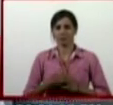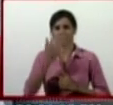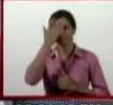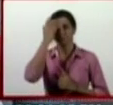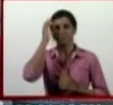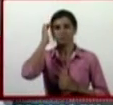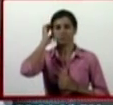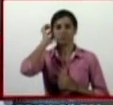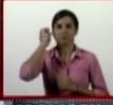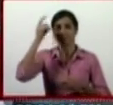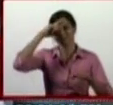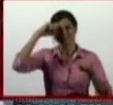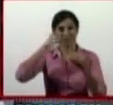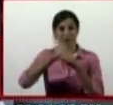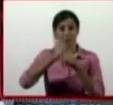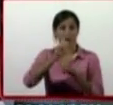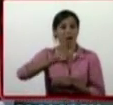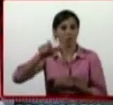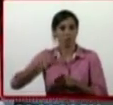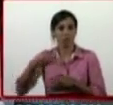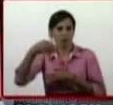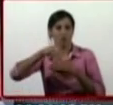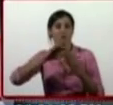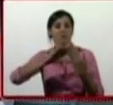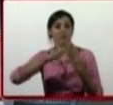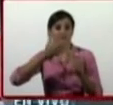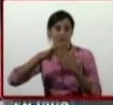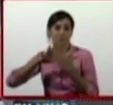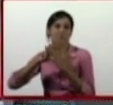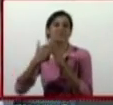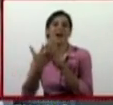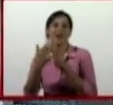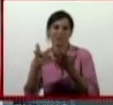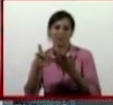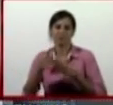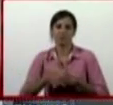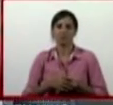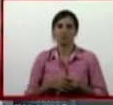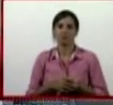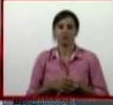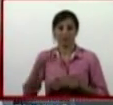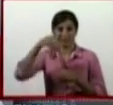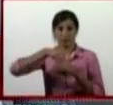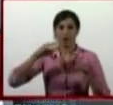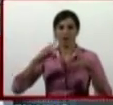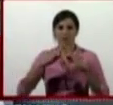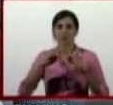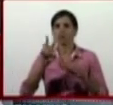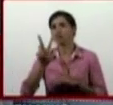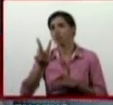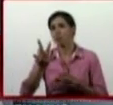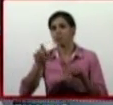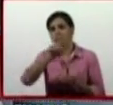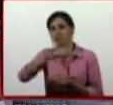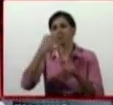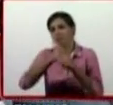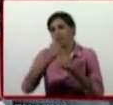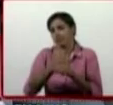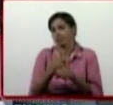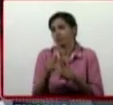trabajadoras, pues, de los barrios, bueno, que tienen en el hogar 2 personas ya trabajando, como es el promedio